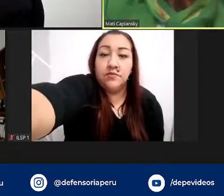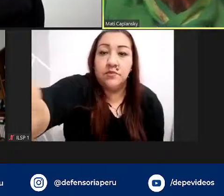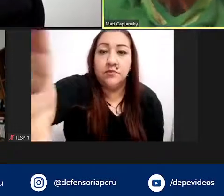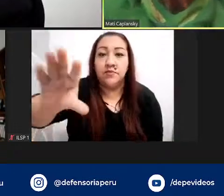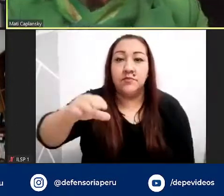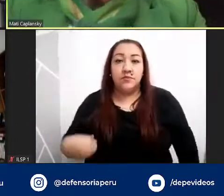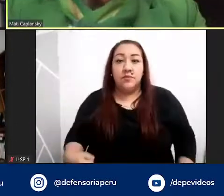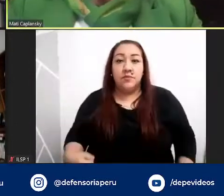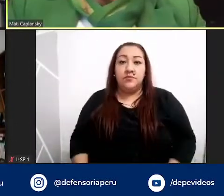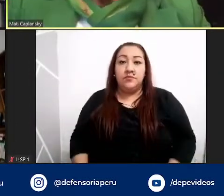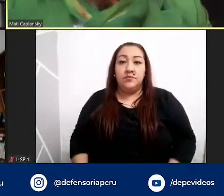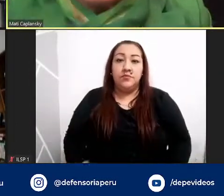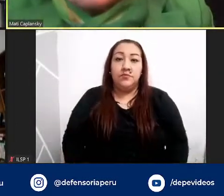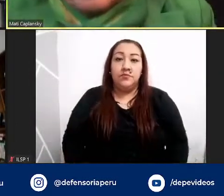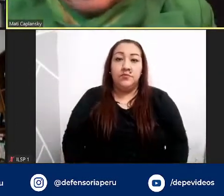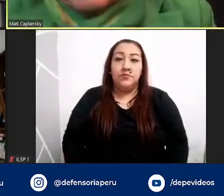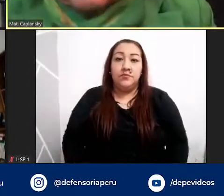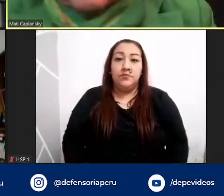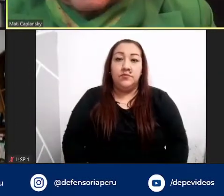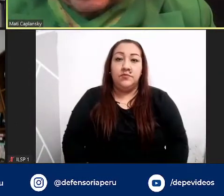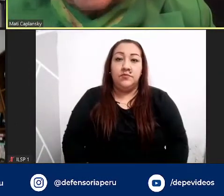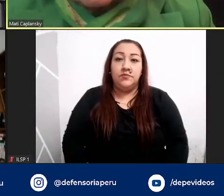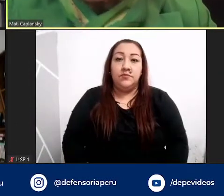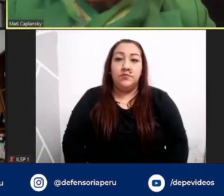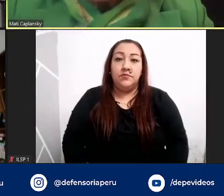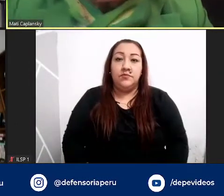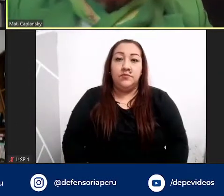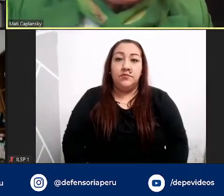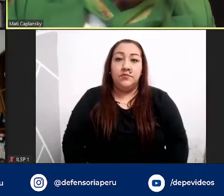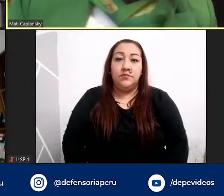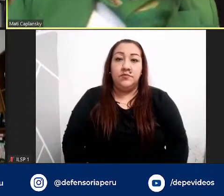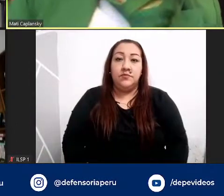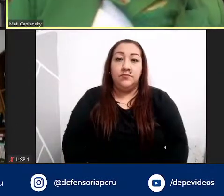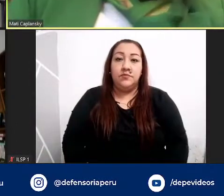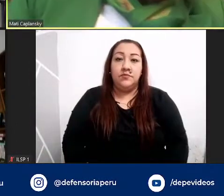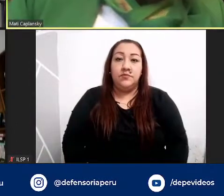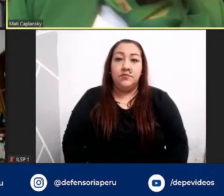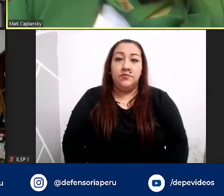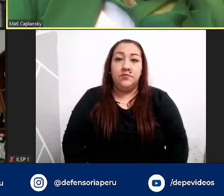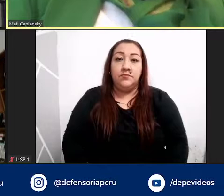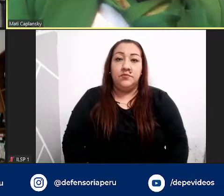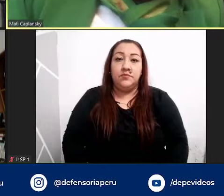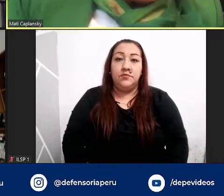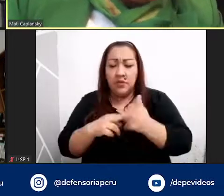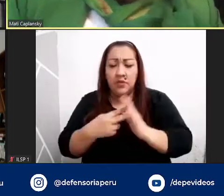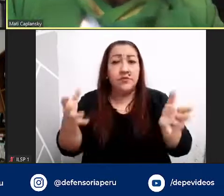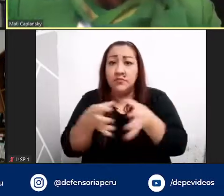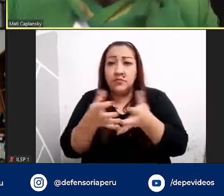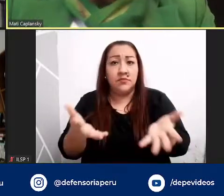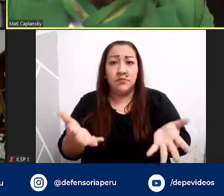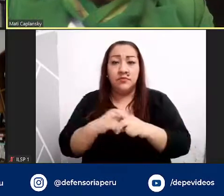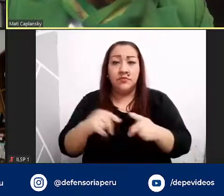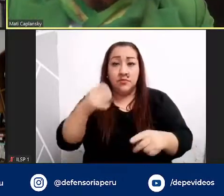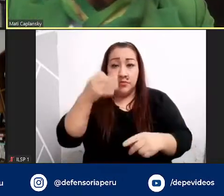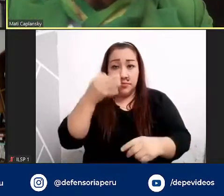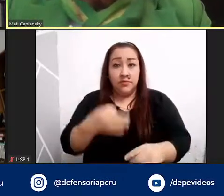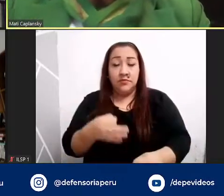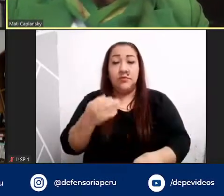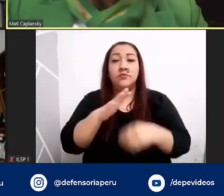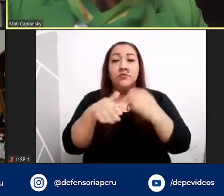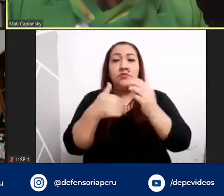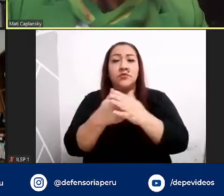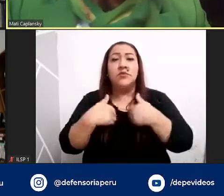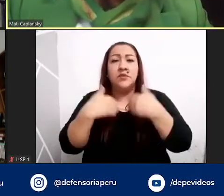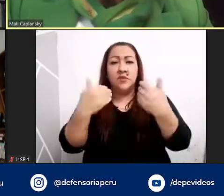y se desarrolle a través de pandemias, ¿no es cierto? No es lo deseable, pero evidentemente que